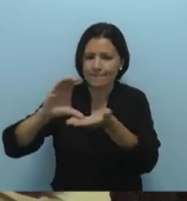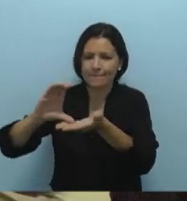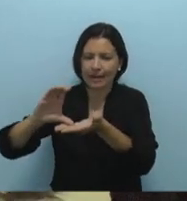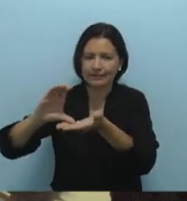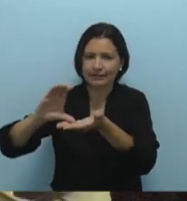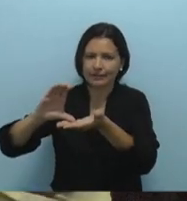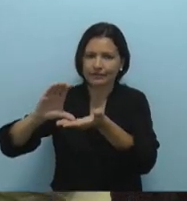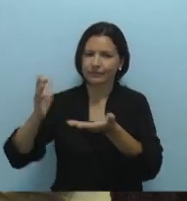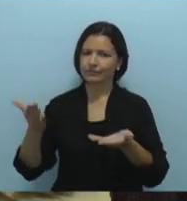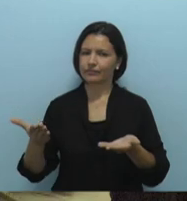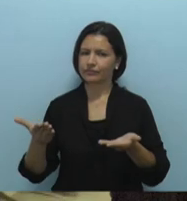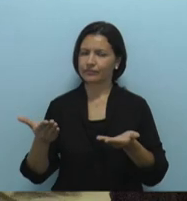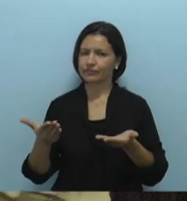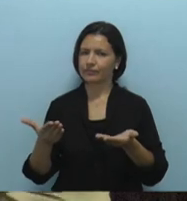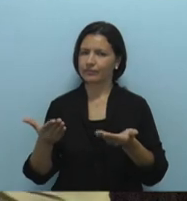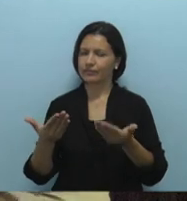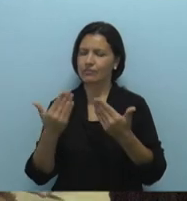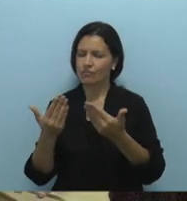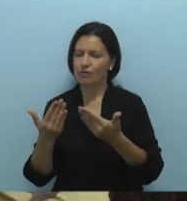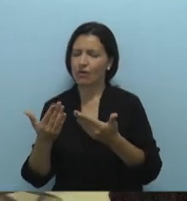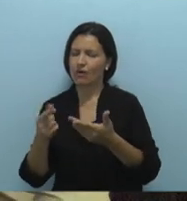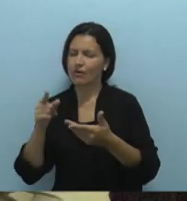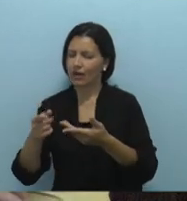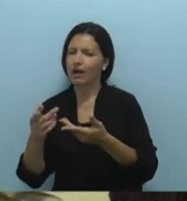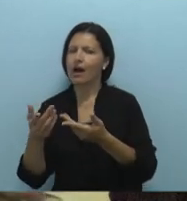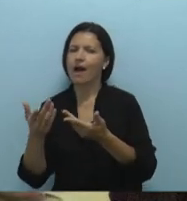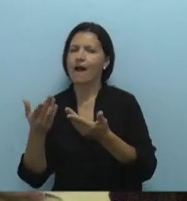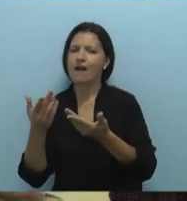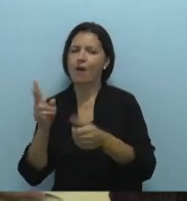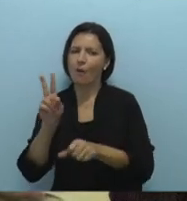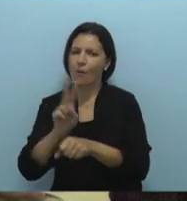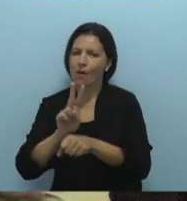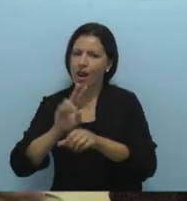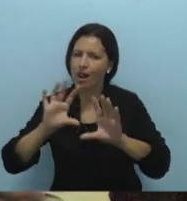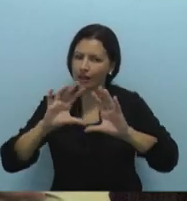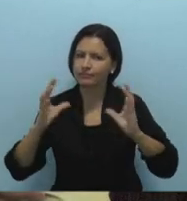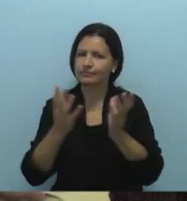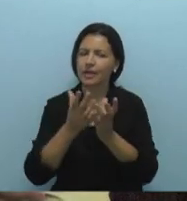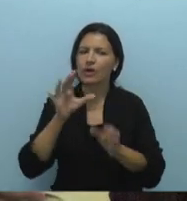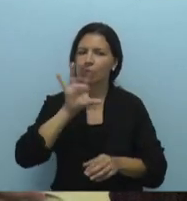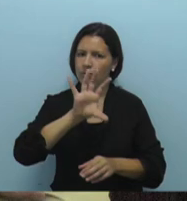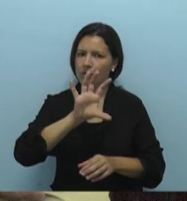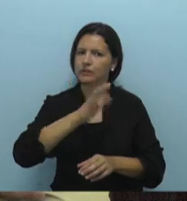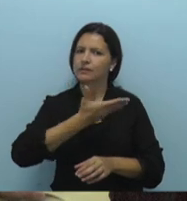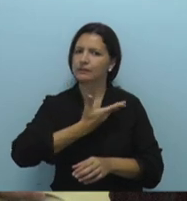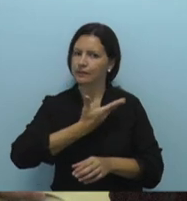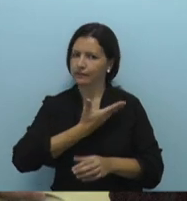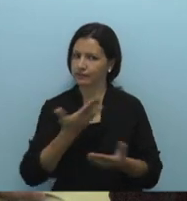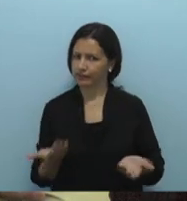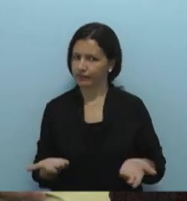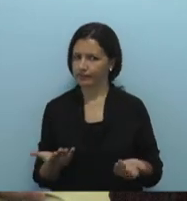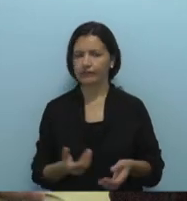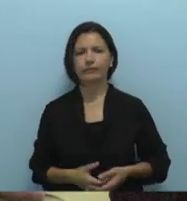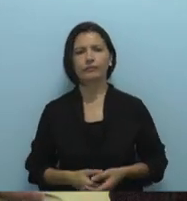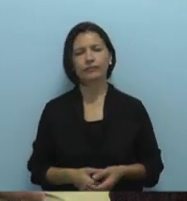significaría el cuidado de la casa cósmica, el cuidado de lo que está pasando aquí en la provincia de Santa Fe. Y en forma